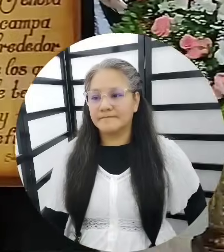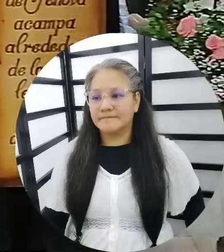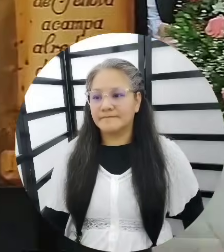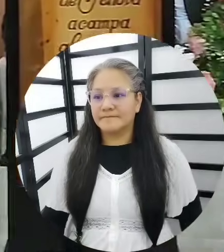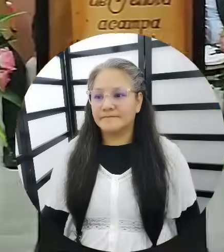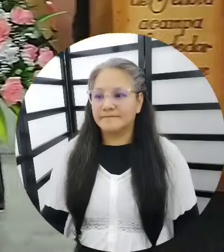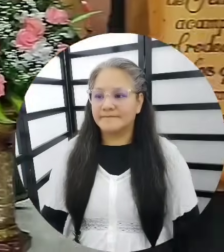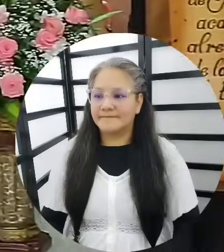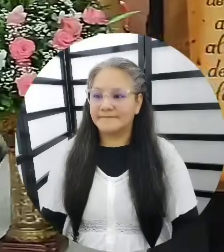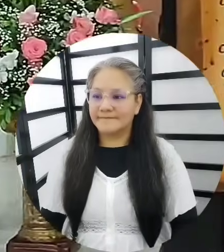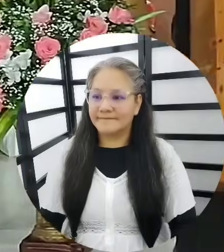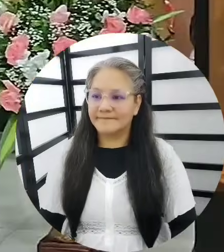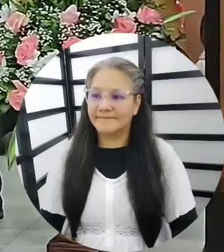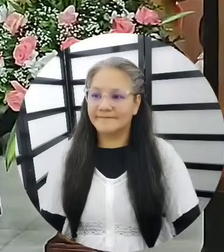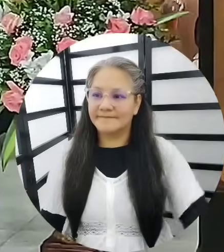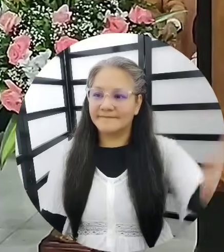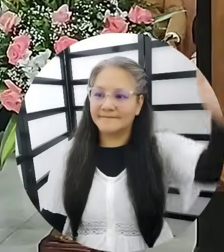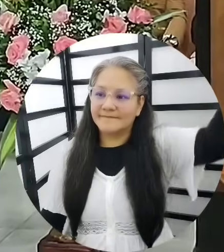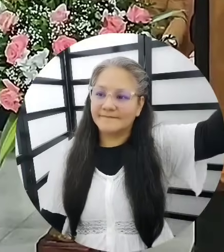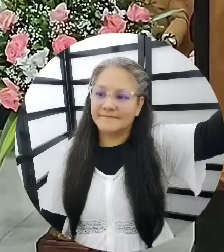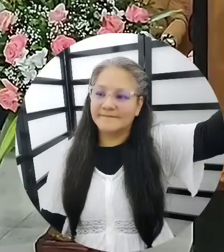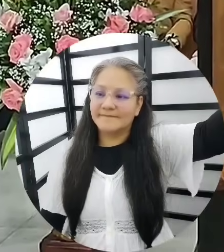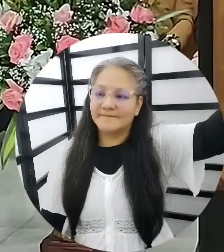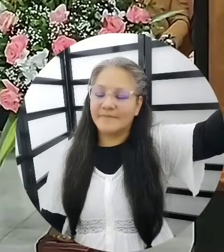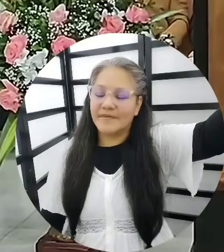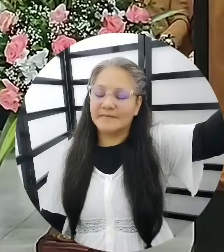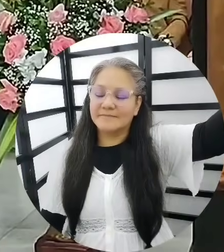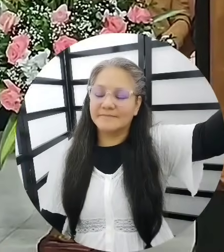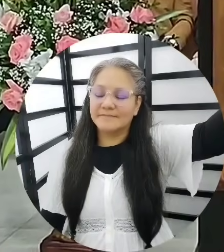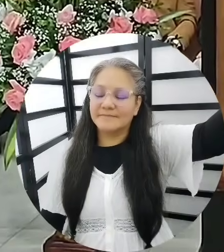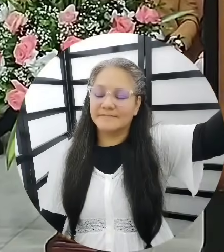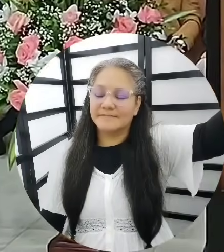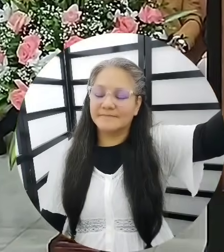Aleluya, Dios va a contestar tu oración.